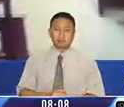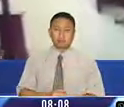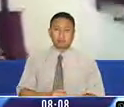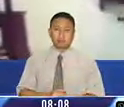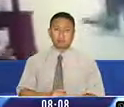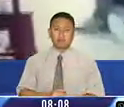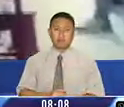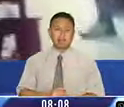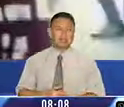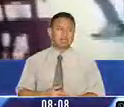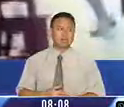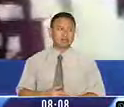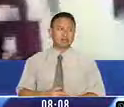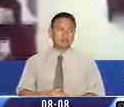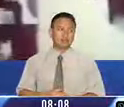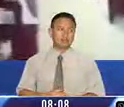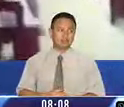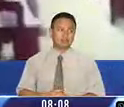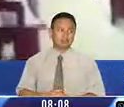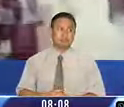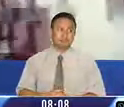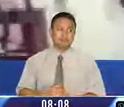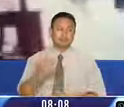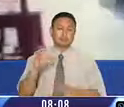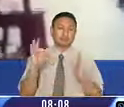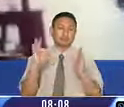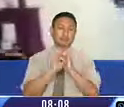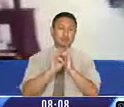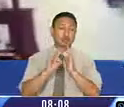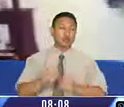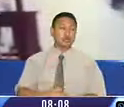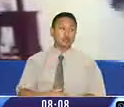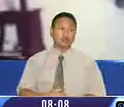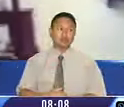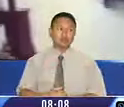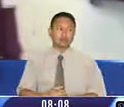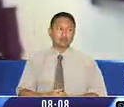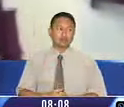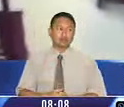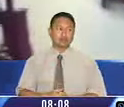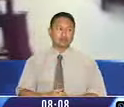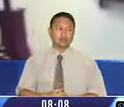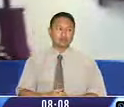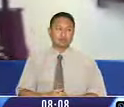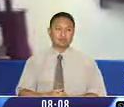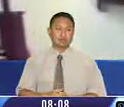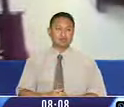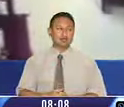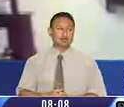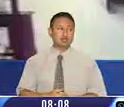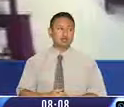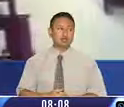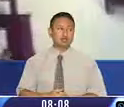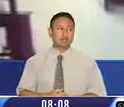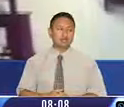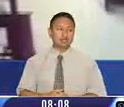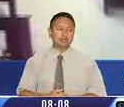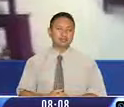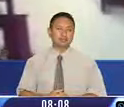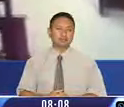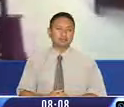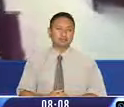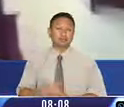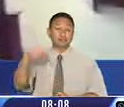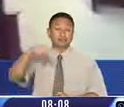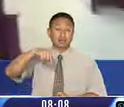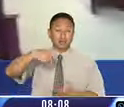uno de ellos viralizado en redes sociales, cuando al dueño de la plata un sujeto le quitó $3,000 en el interior de un chifa, le dejó el